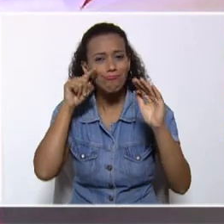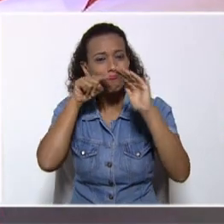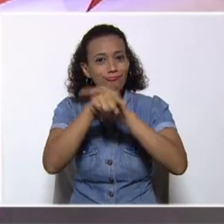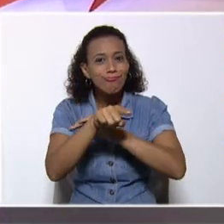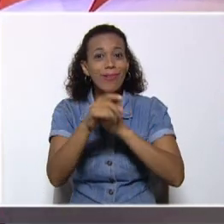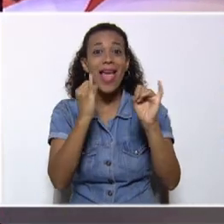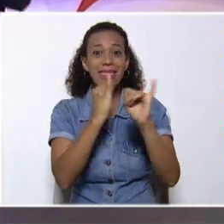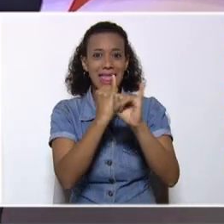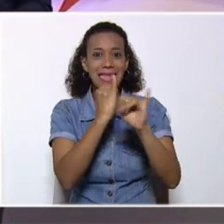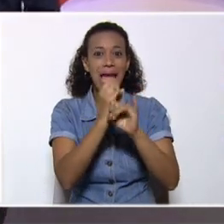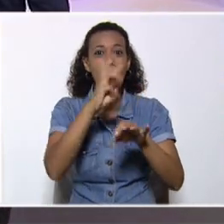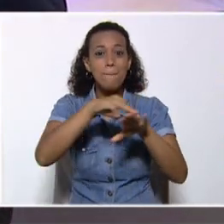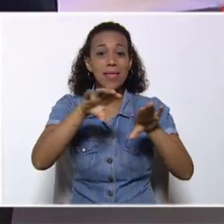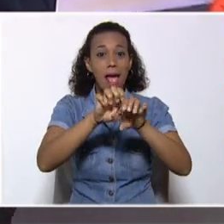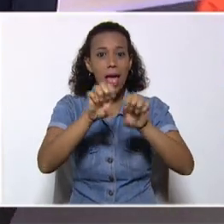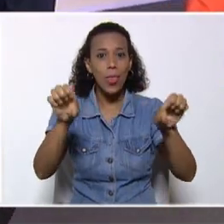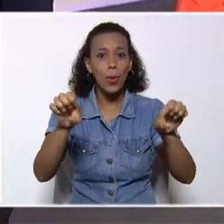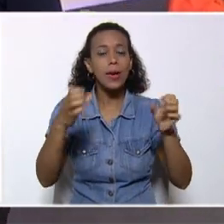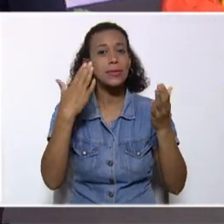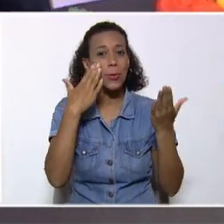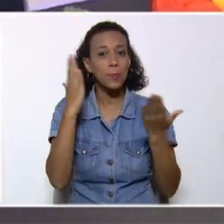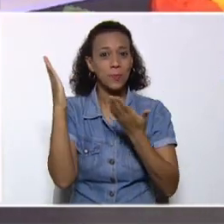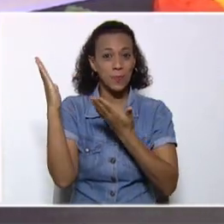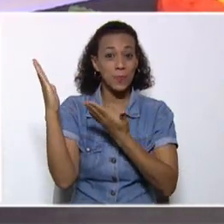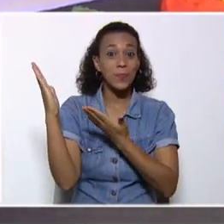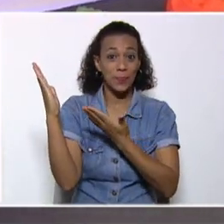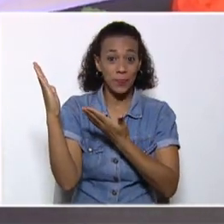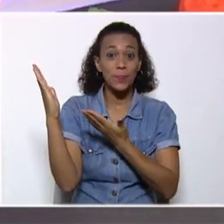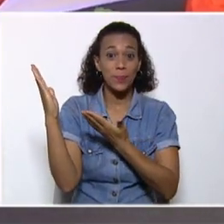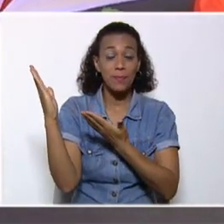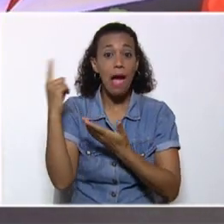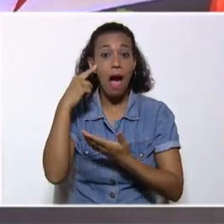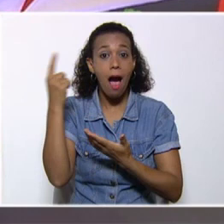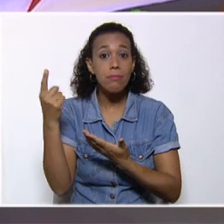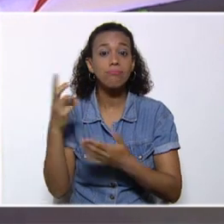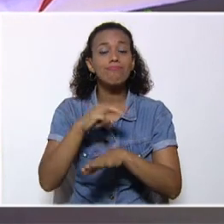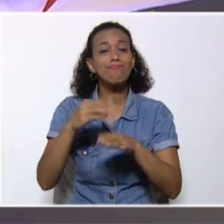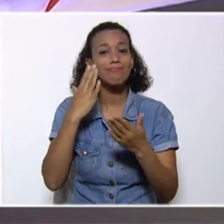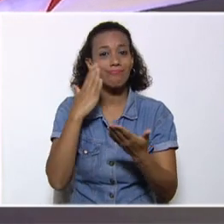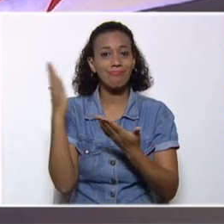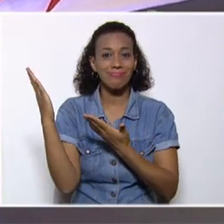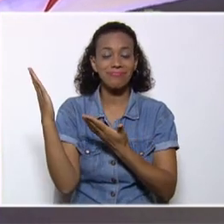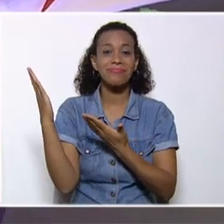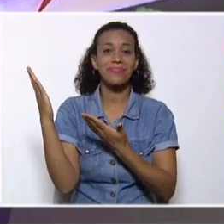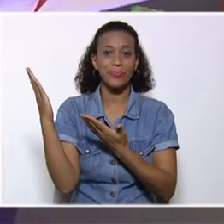ingresen en la página web del Ministerio del Poder Popular para la Educación, que es